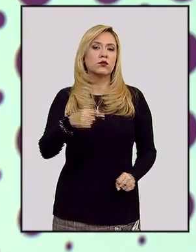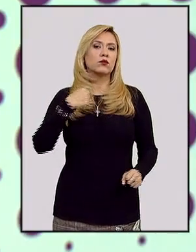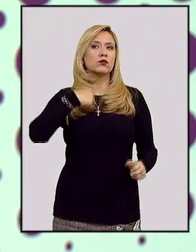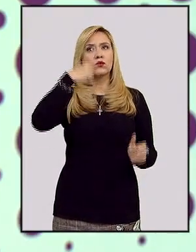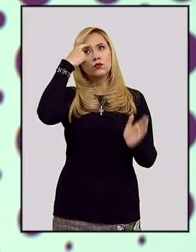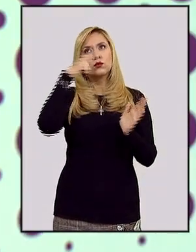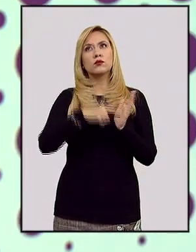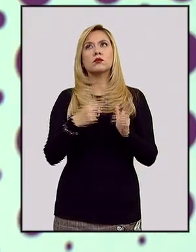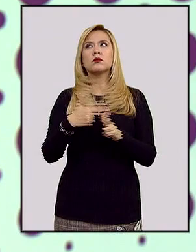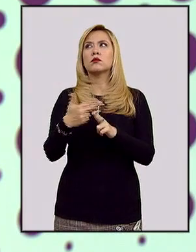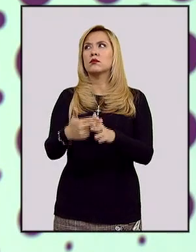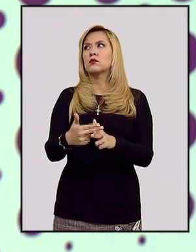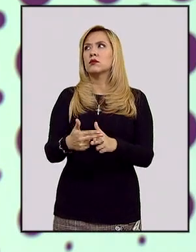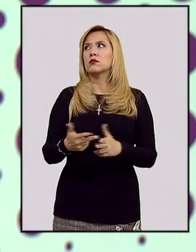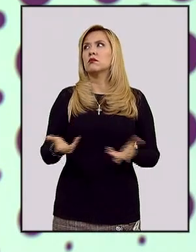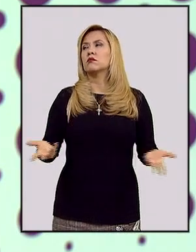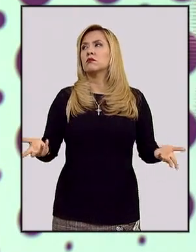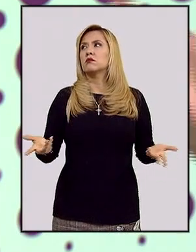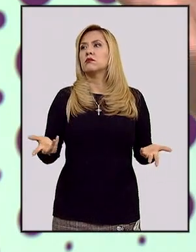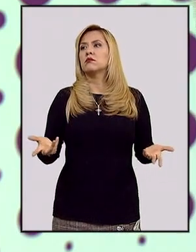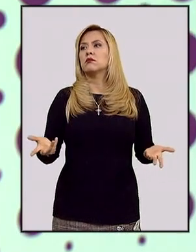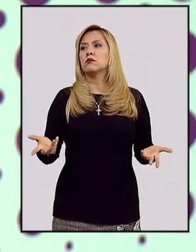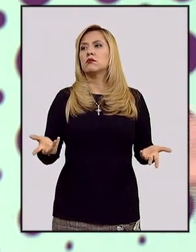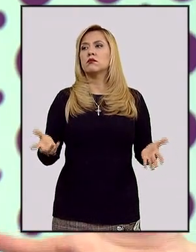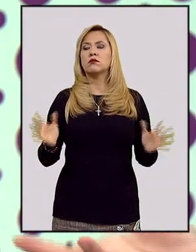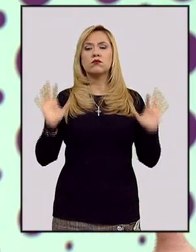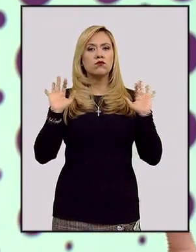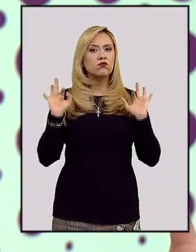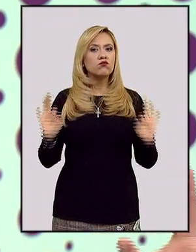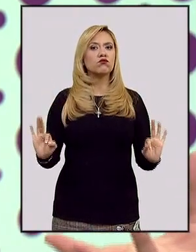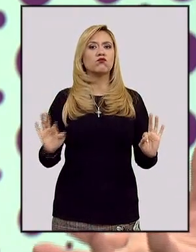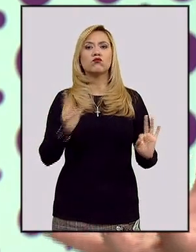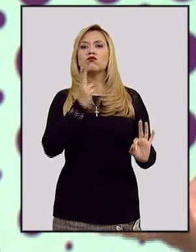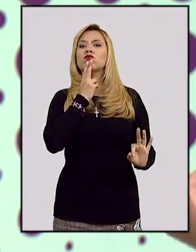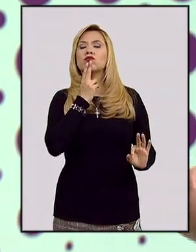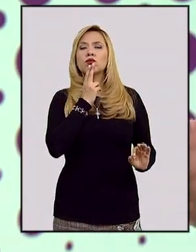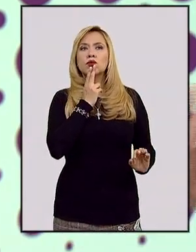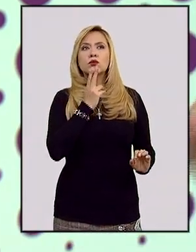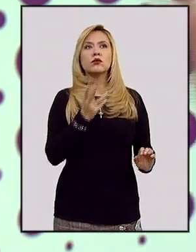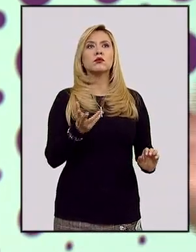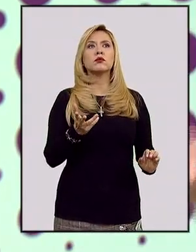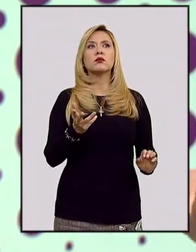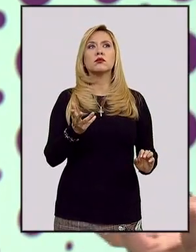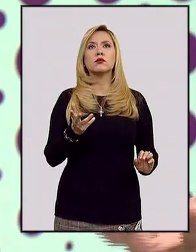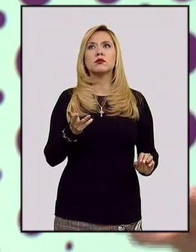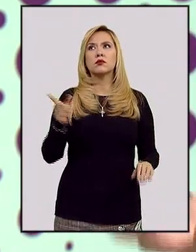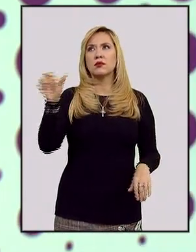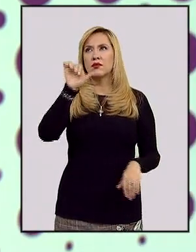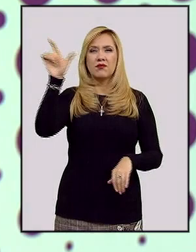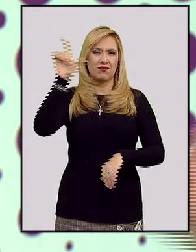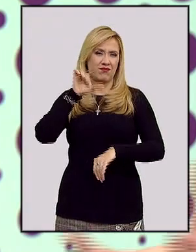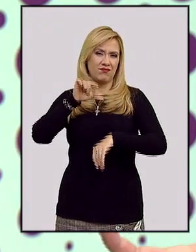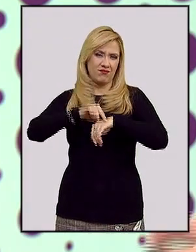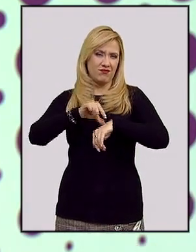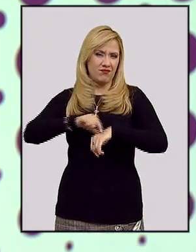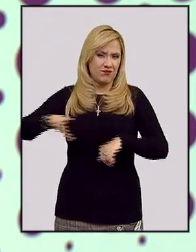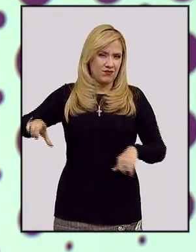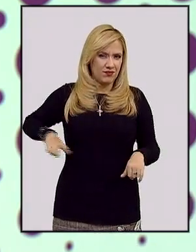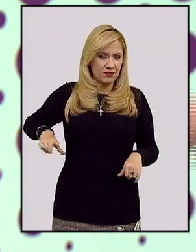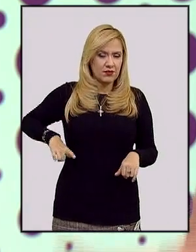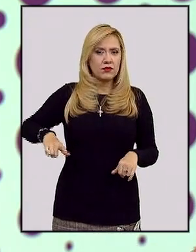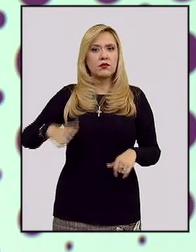que incluso en términos de eficacia y de uso de los recursos, en términos de salud pública, de los